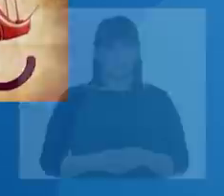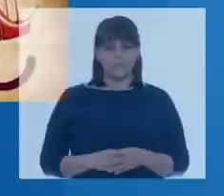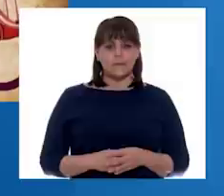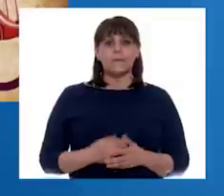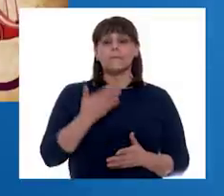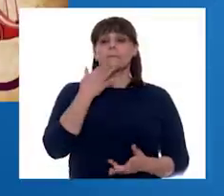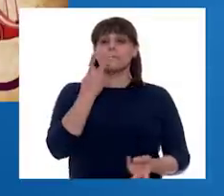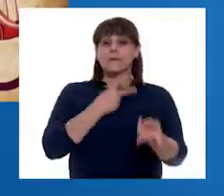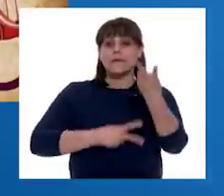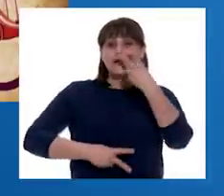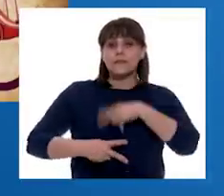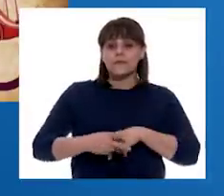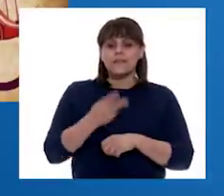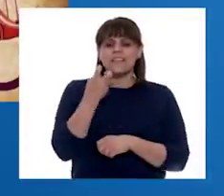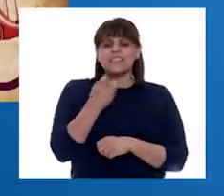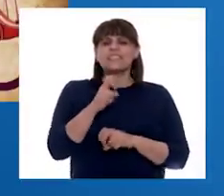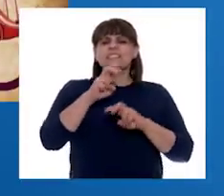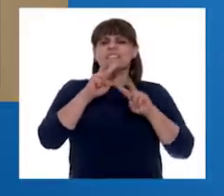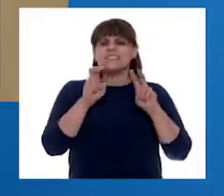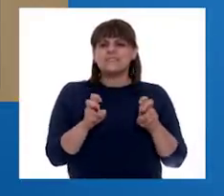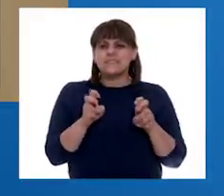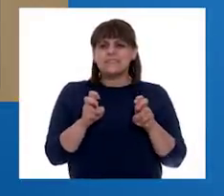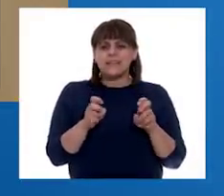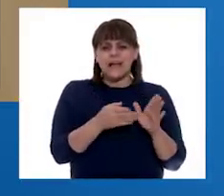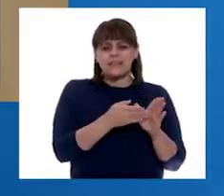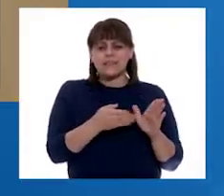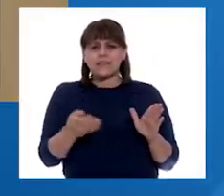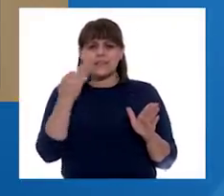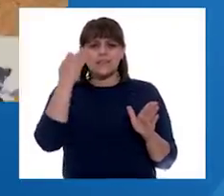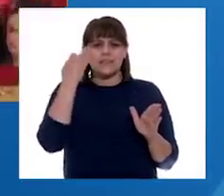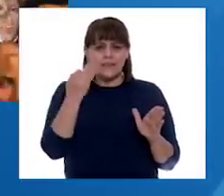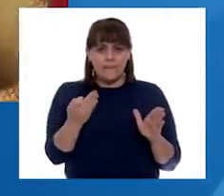Bienvenidos. Esto es La Trama del Tiempo.